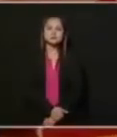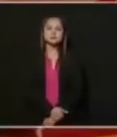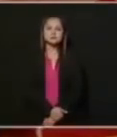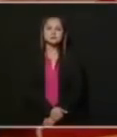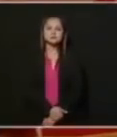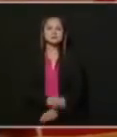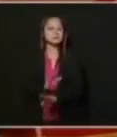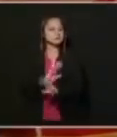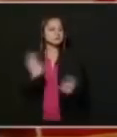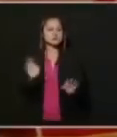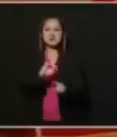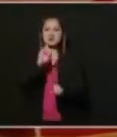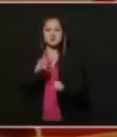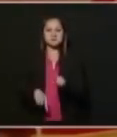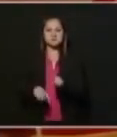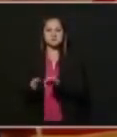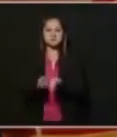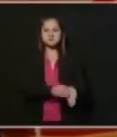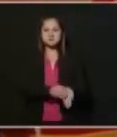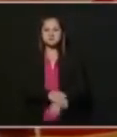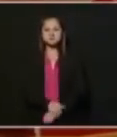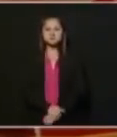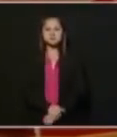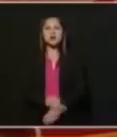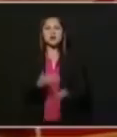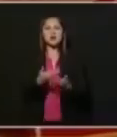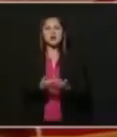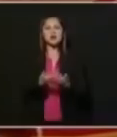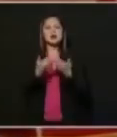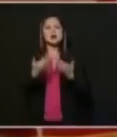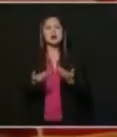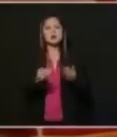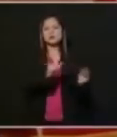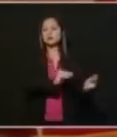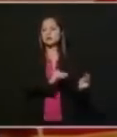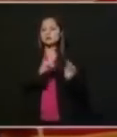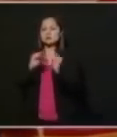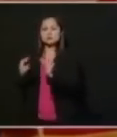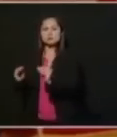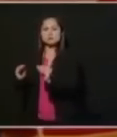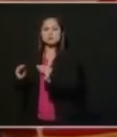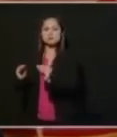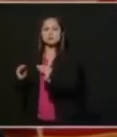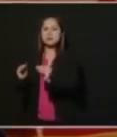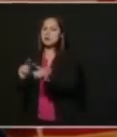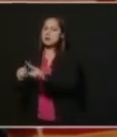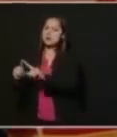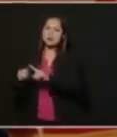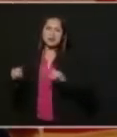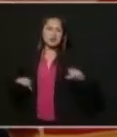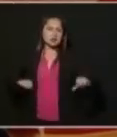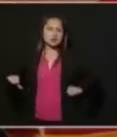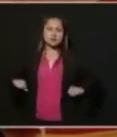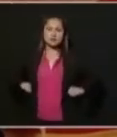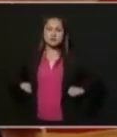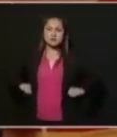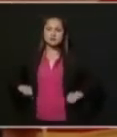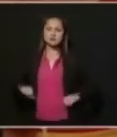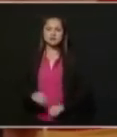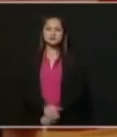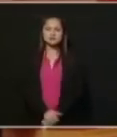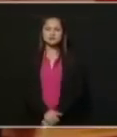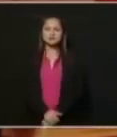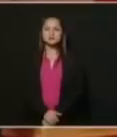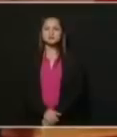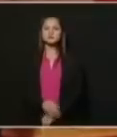Se les va a colocar en otras actividades, pero ya